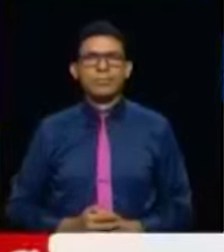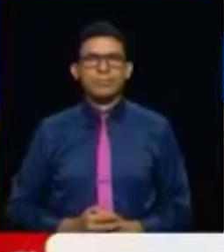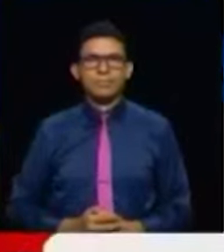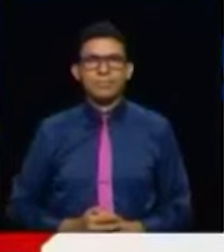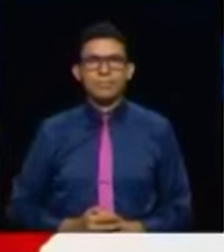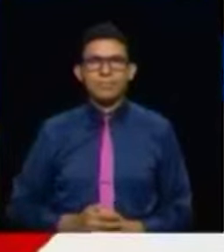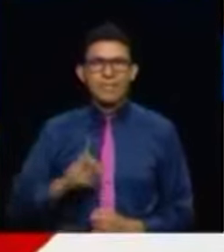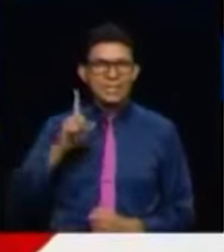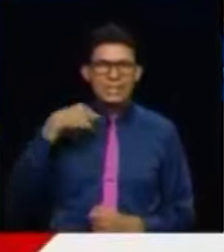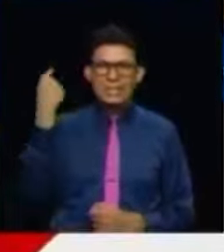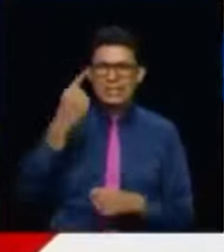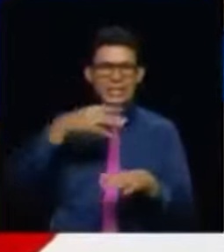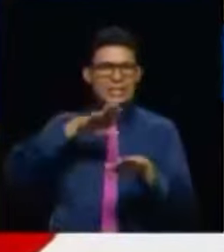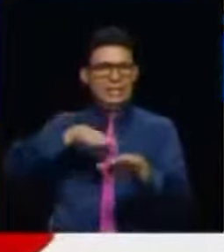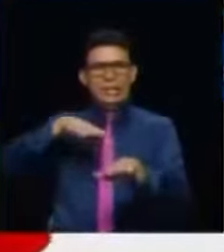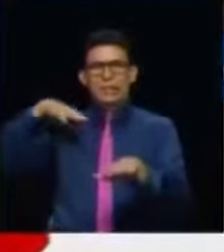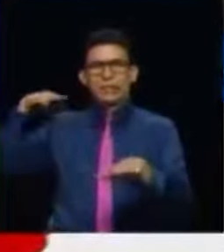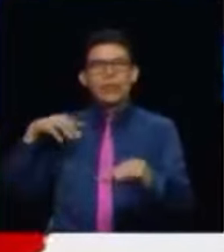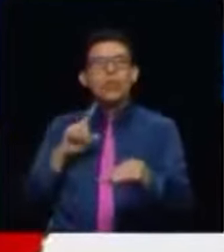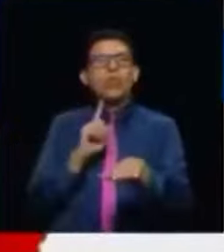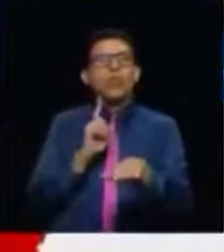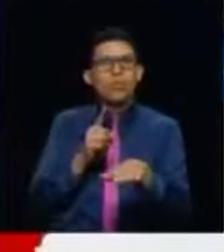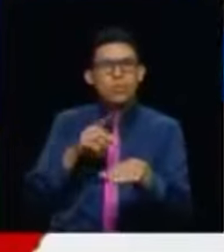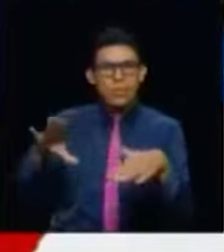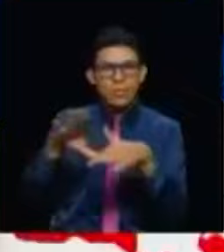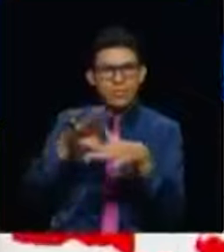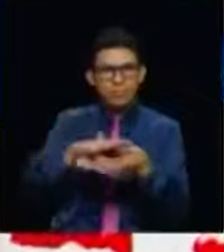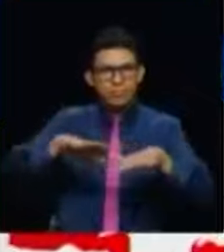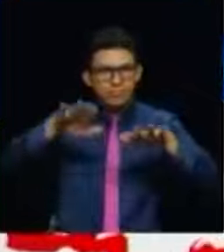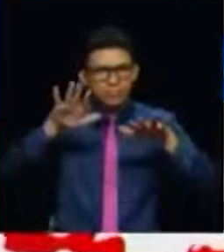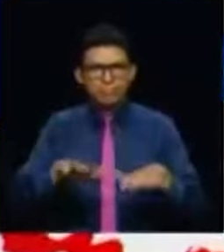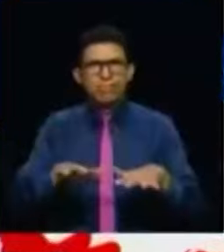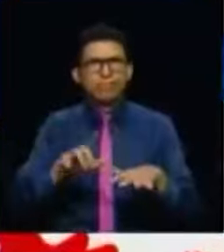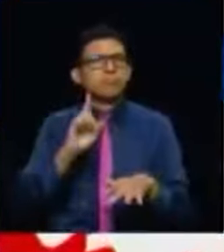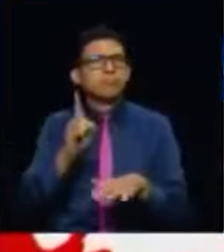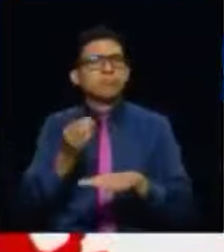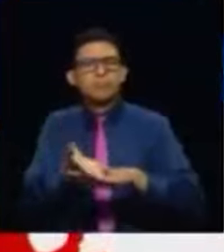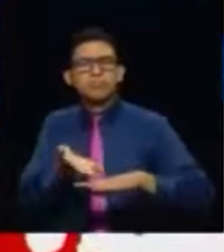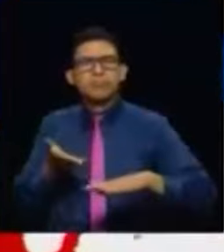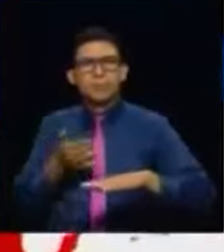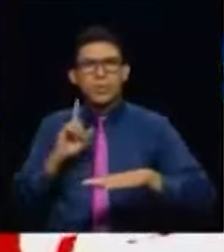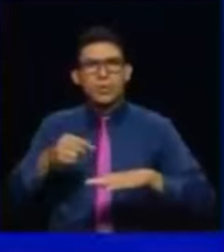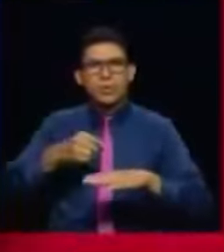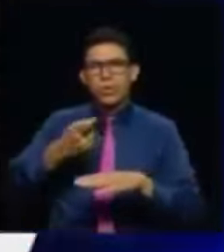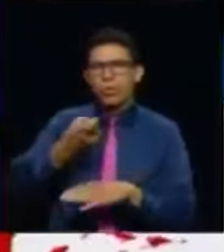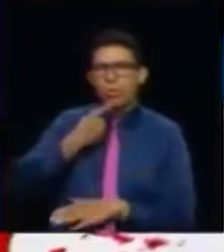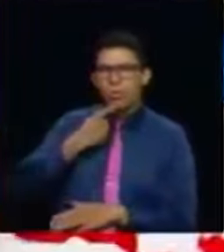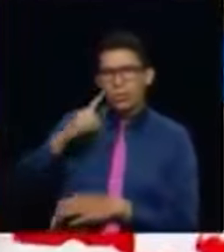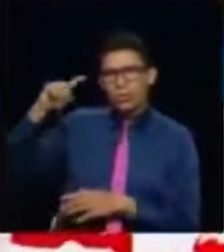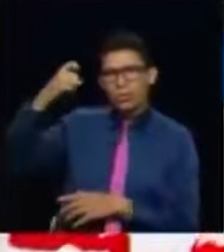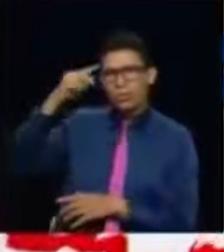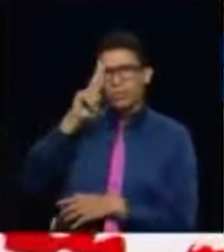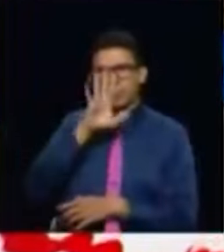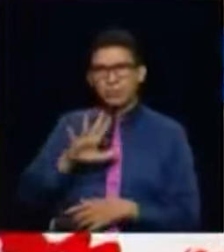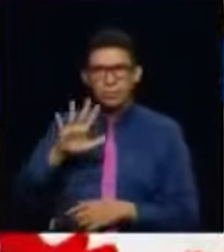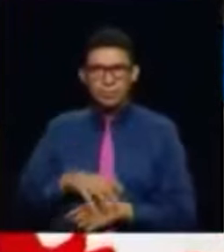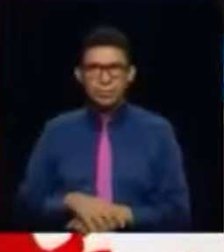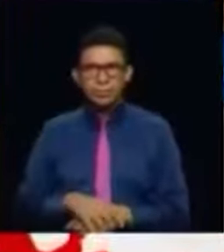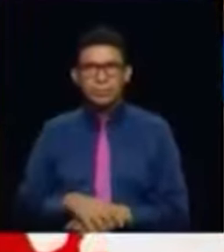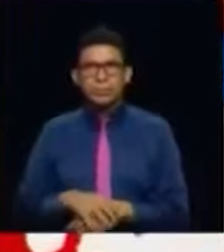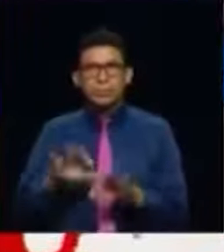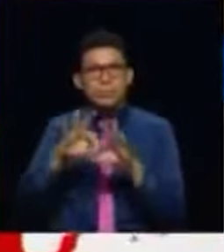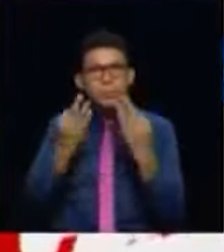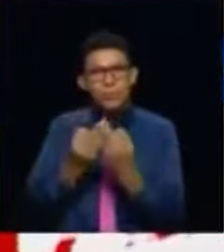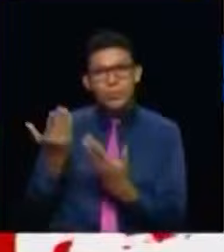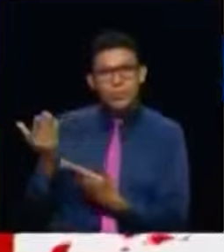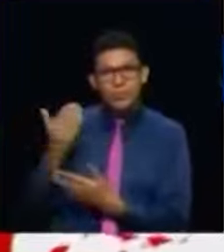Congestión vehicular en Cali por los bloqueos que adelantaron los taxistas, reclamando por los incumplimientos del gobierno nacional. La familia de Luzmery Tristán